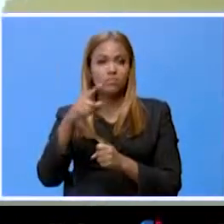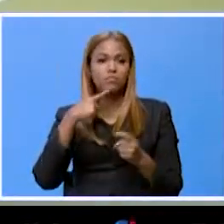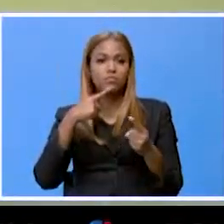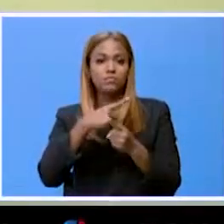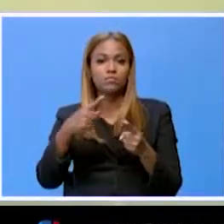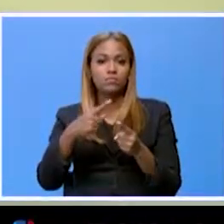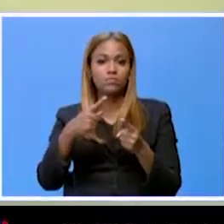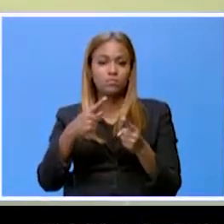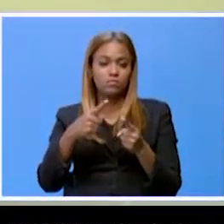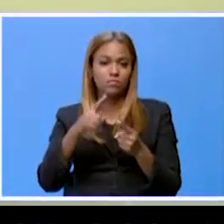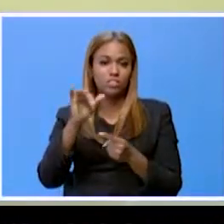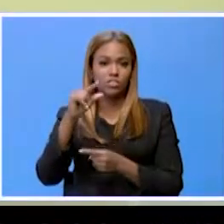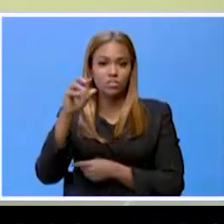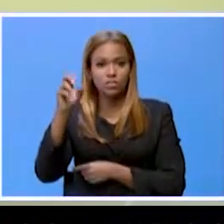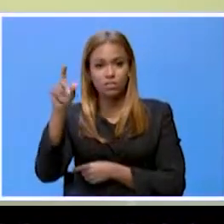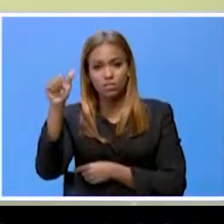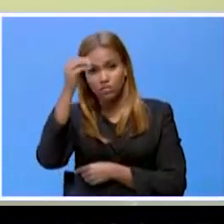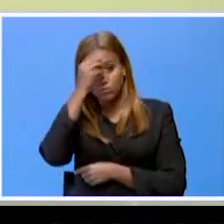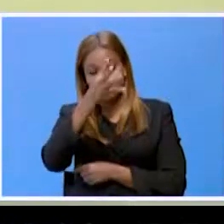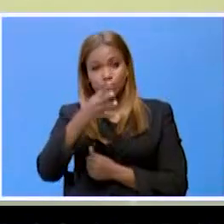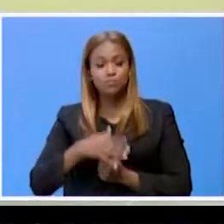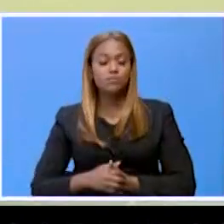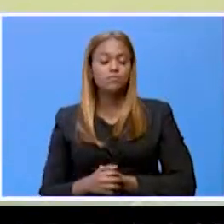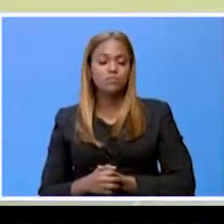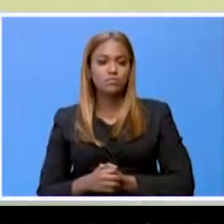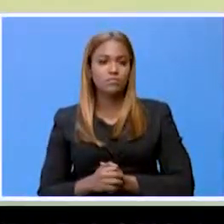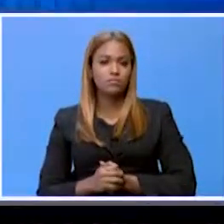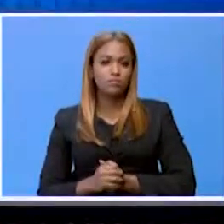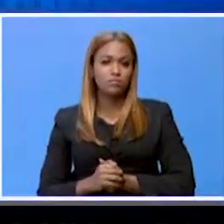4RD Noticias, Gioconda Paulino.